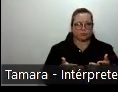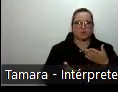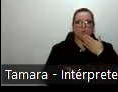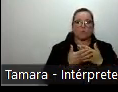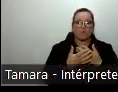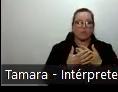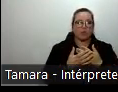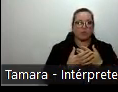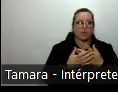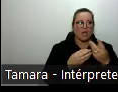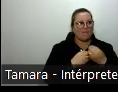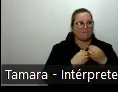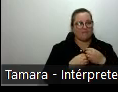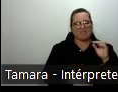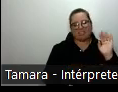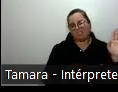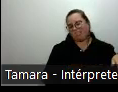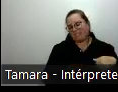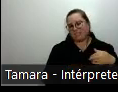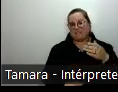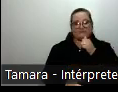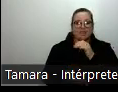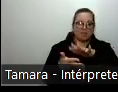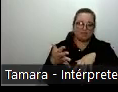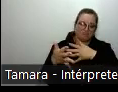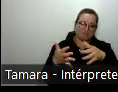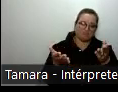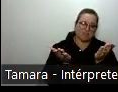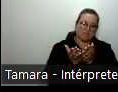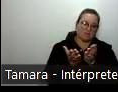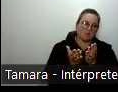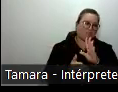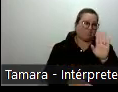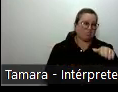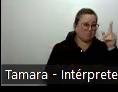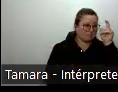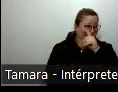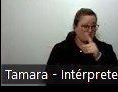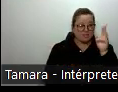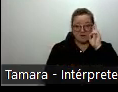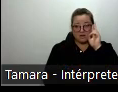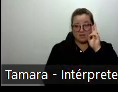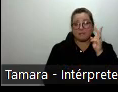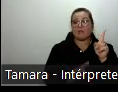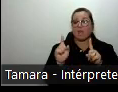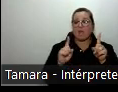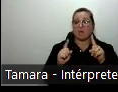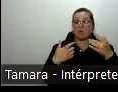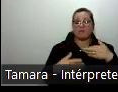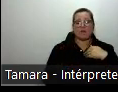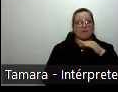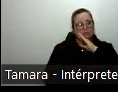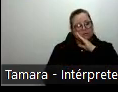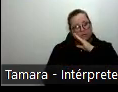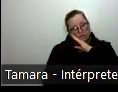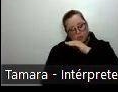tenías que estudiar De hecho si tú no tienes una planificación del estudio es difícil después eh poder acordarte A quién no le ha pasado que ustedes se van a dormir y dicen Oh